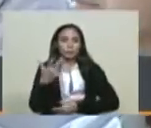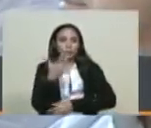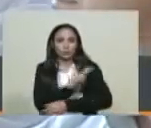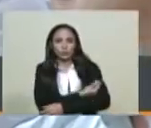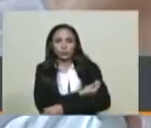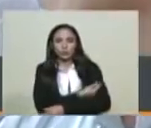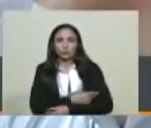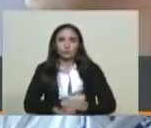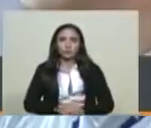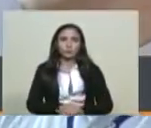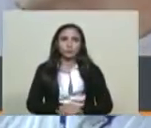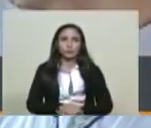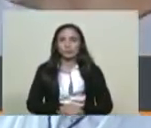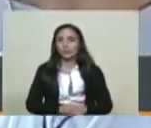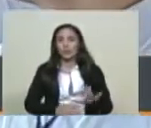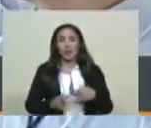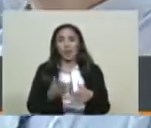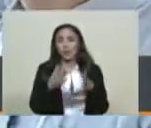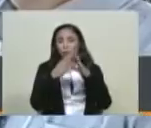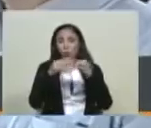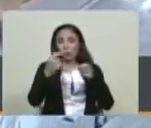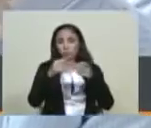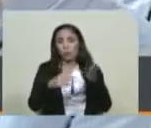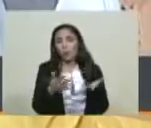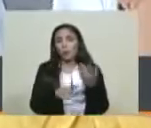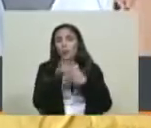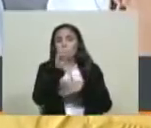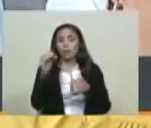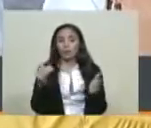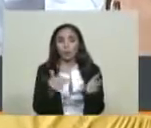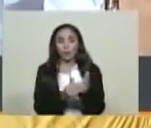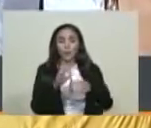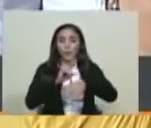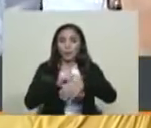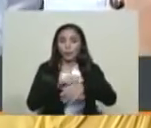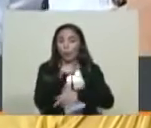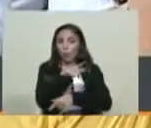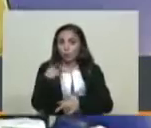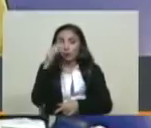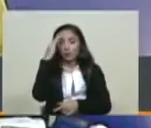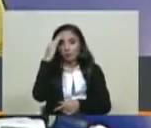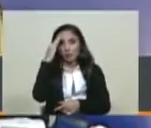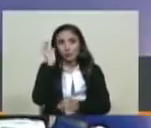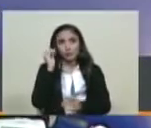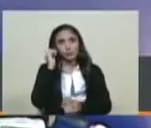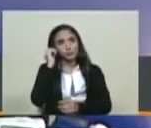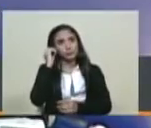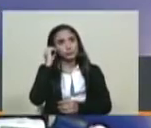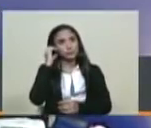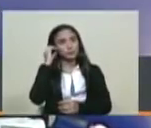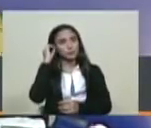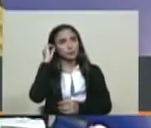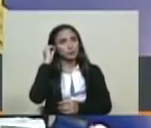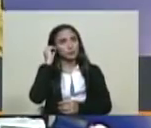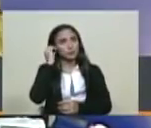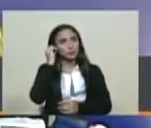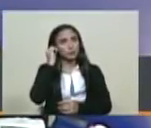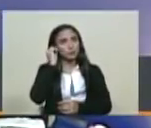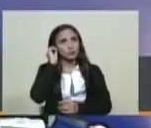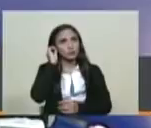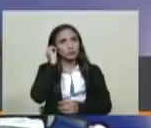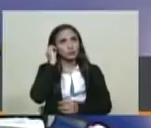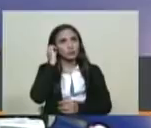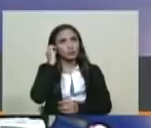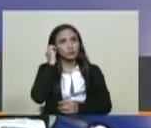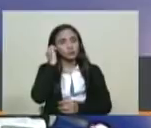anestesiología, etcétera. Por lo menos 20.000, Luis López, usted me lo garantiza. Ya están preparándose. El